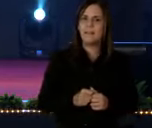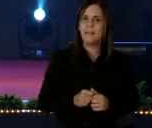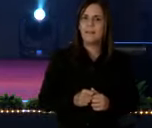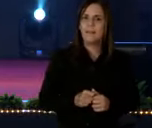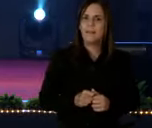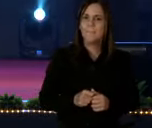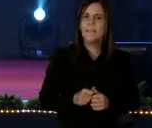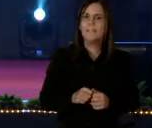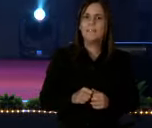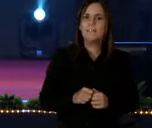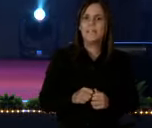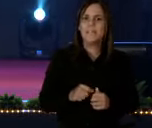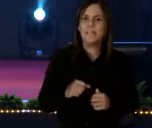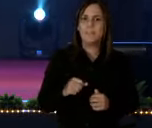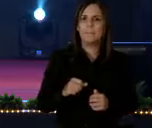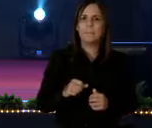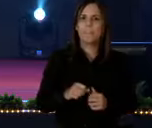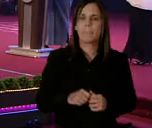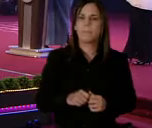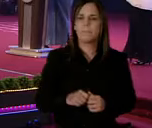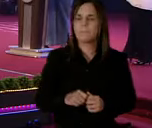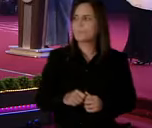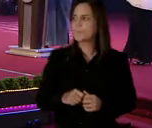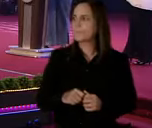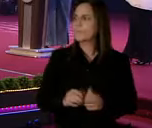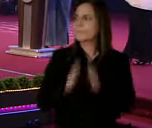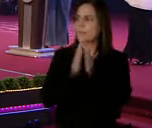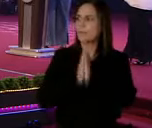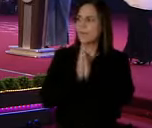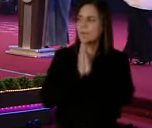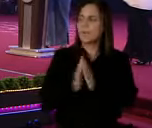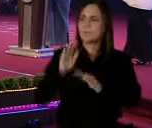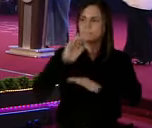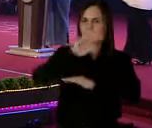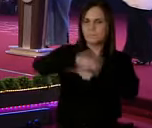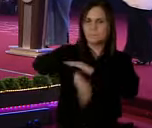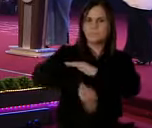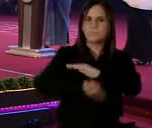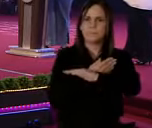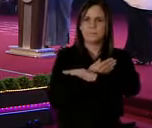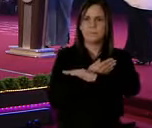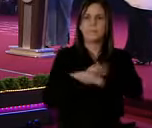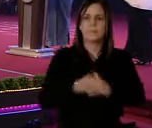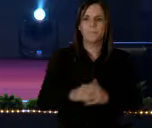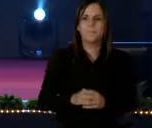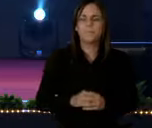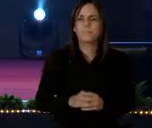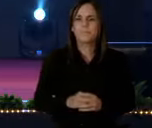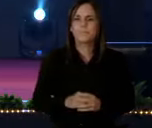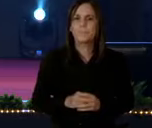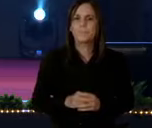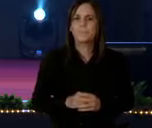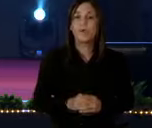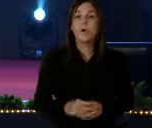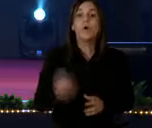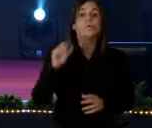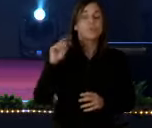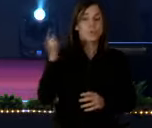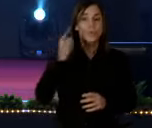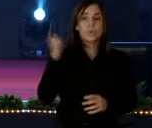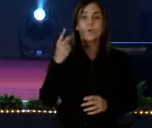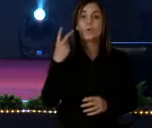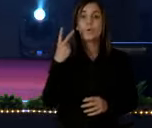aquí, mi nombre es Alani, soy parte de los jóvenes de Generación Antorcha y les invito, iglesia, les exhorto y les recuerdo que estamos a tan solo 2 semanas